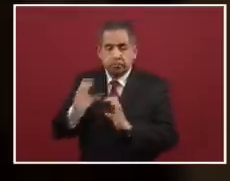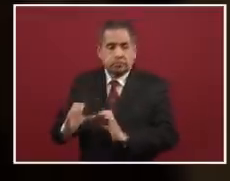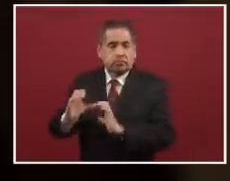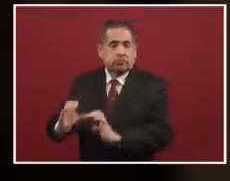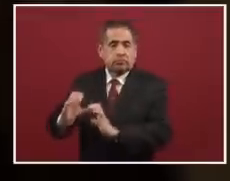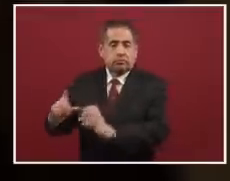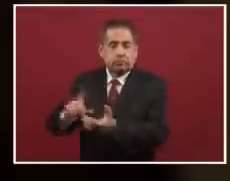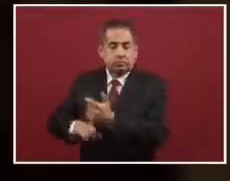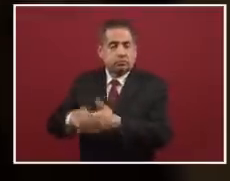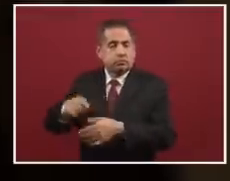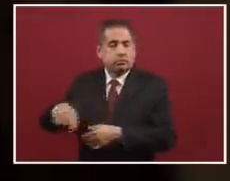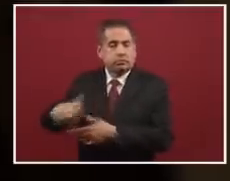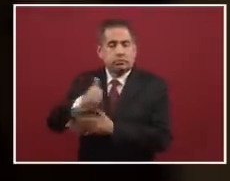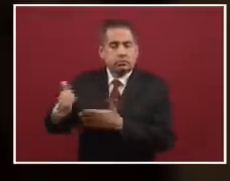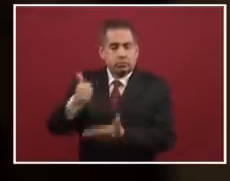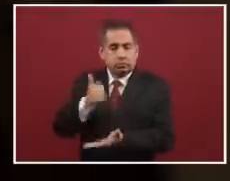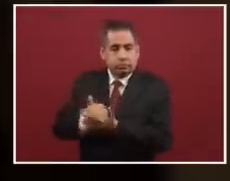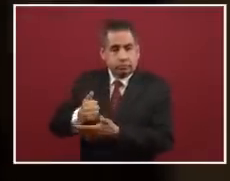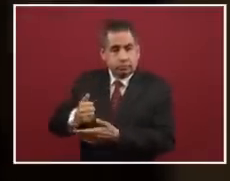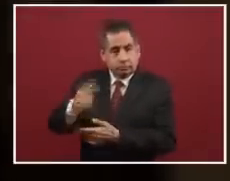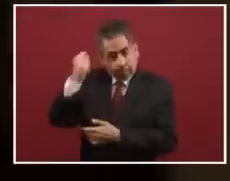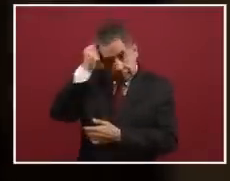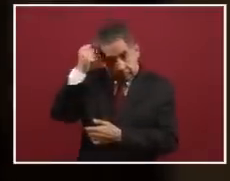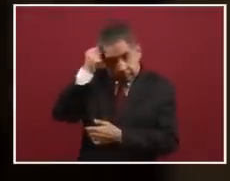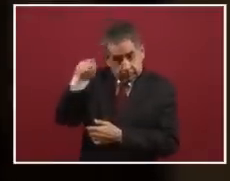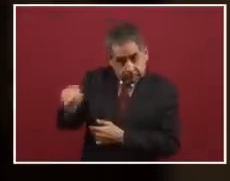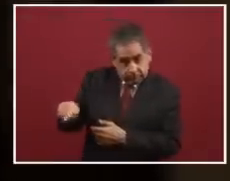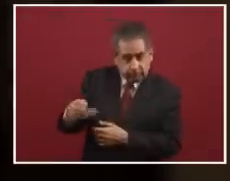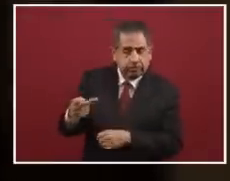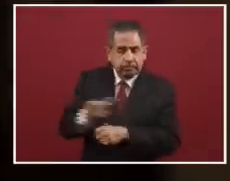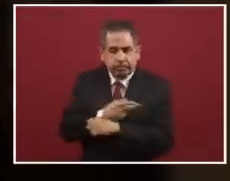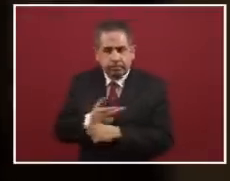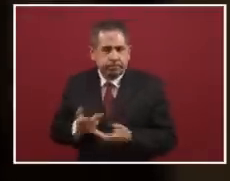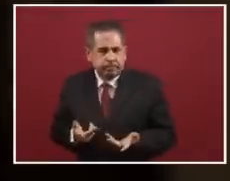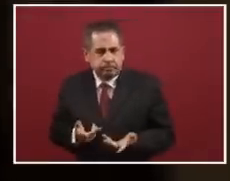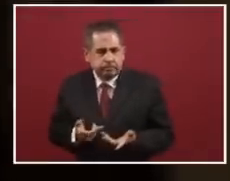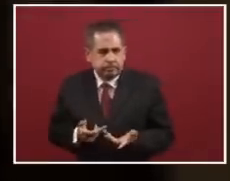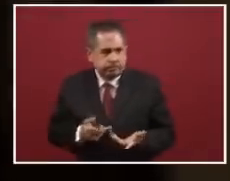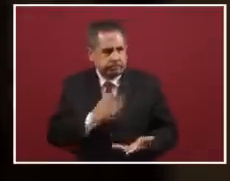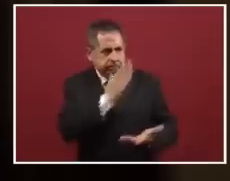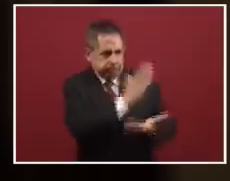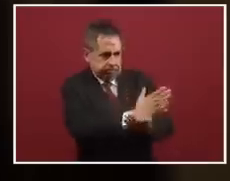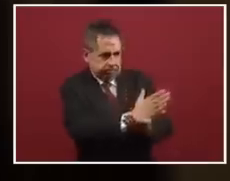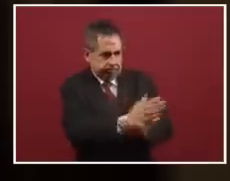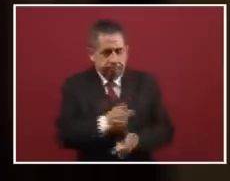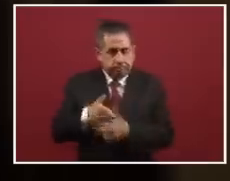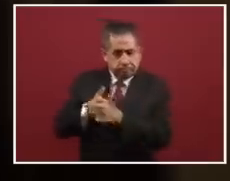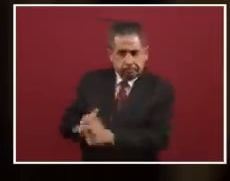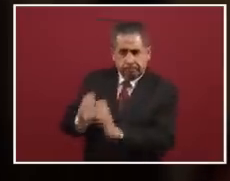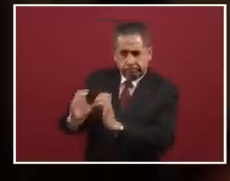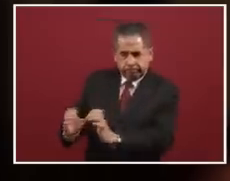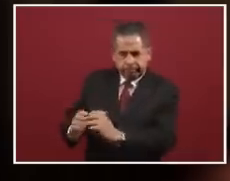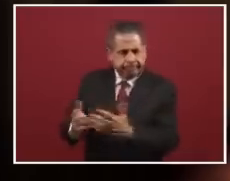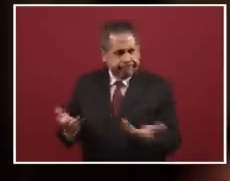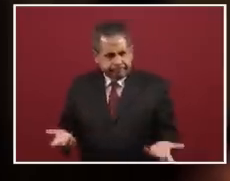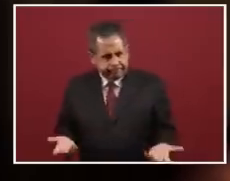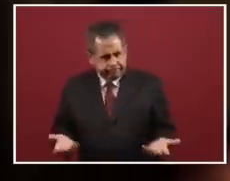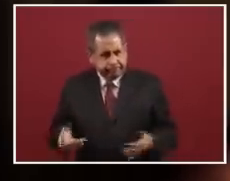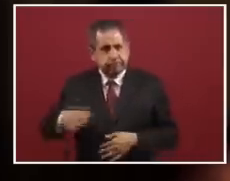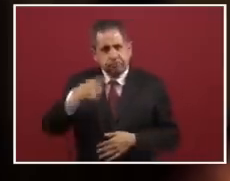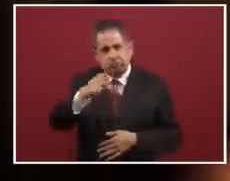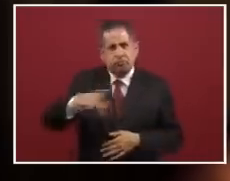tenían avanzadas en el aeropuerto de Texcoco. ¿Cuál es el rumbo de su gobierno con estos amparos y si su gobierno